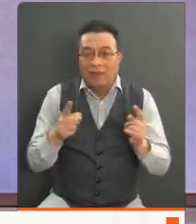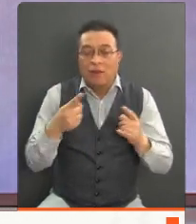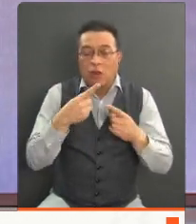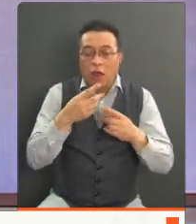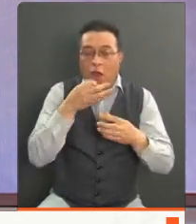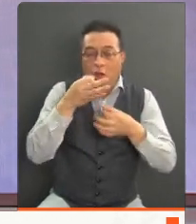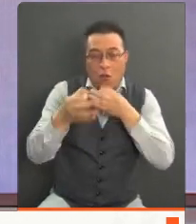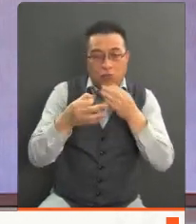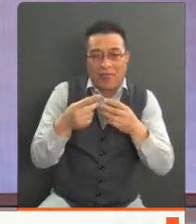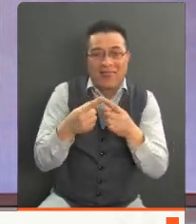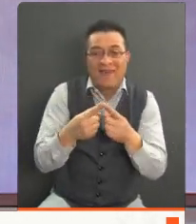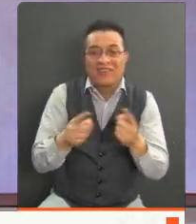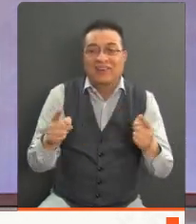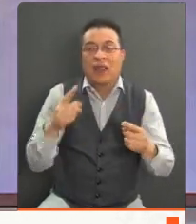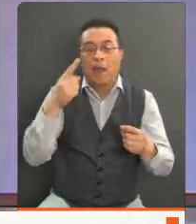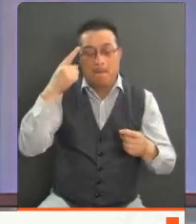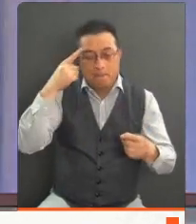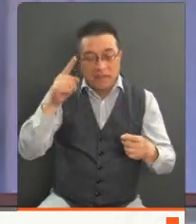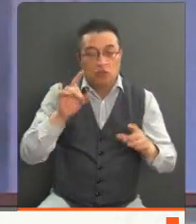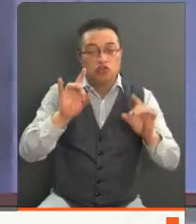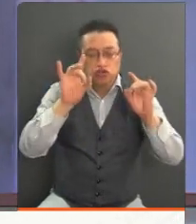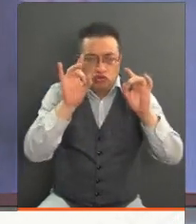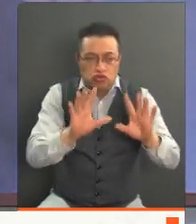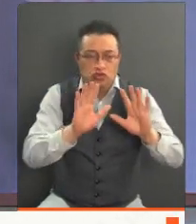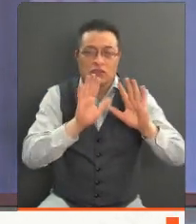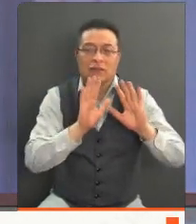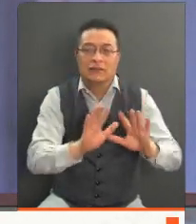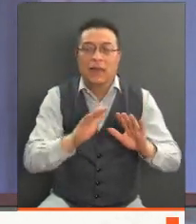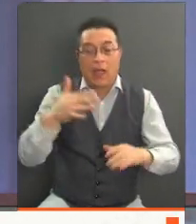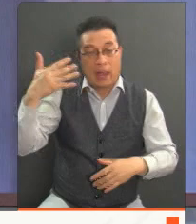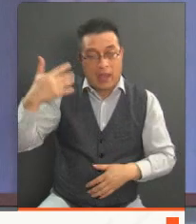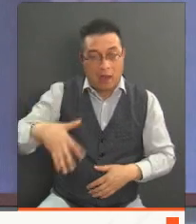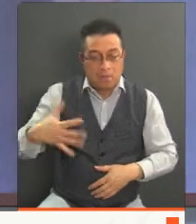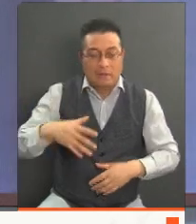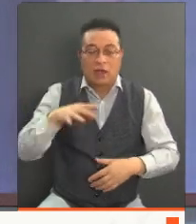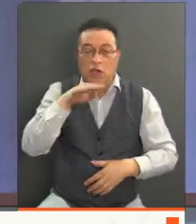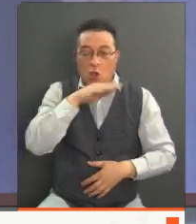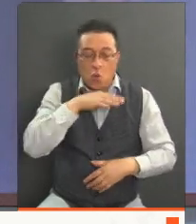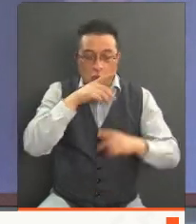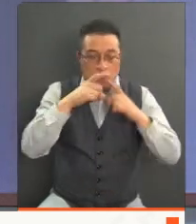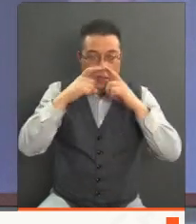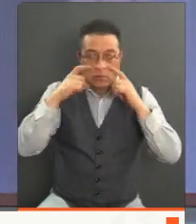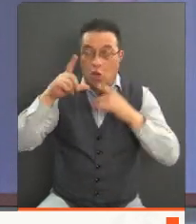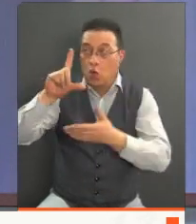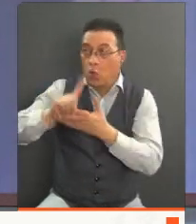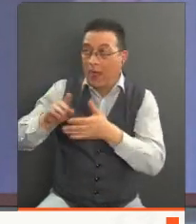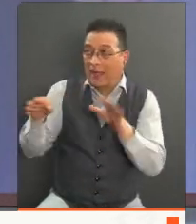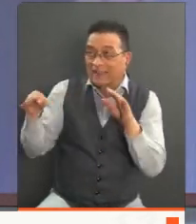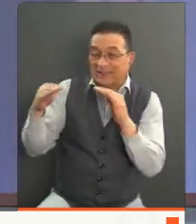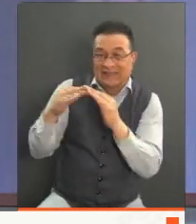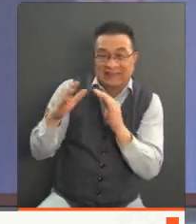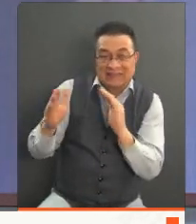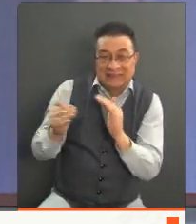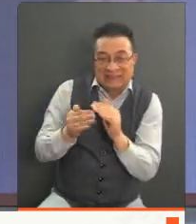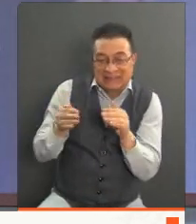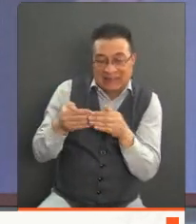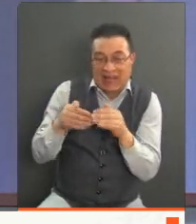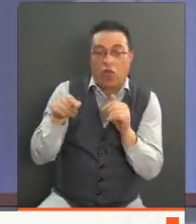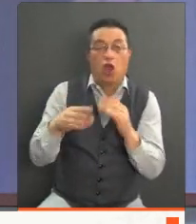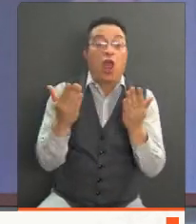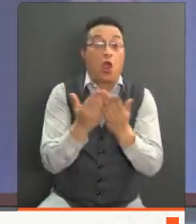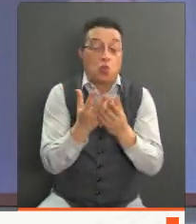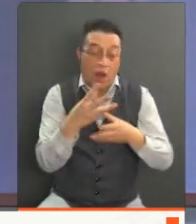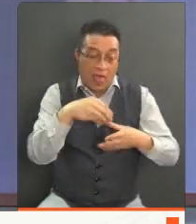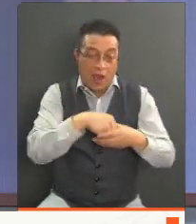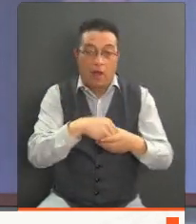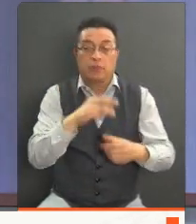eso manteniendo la importancia de usar la mascarilla en espacio cerrado en los mismos colegios en las zonas extremas